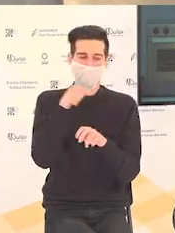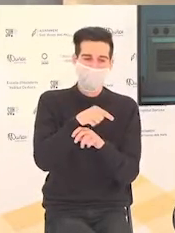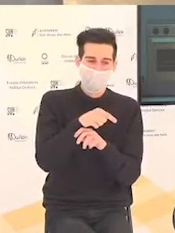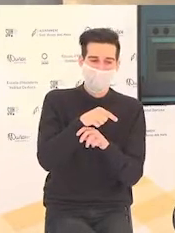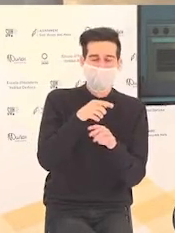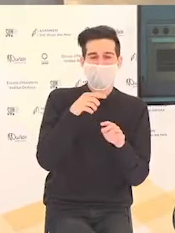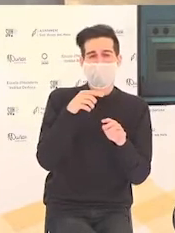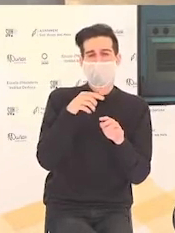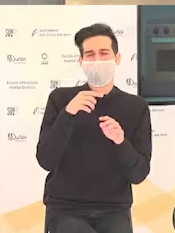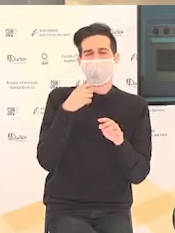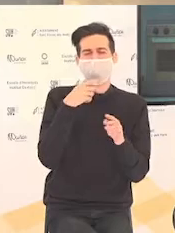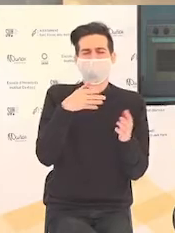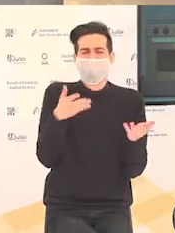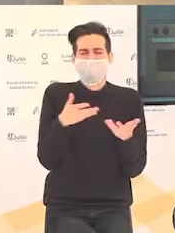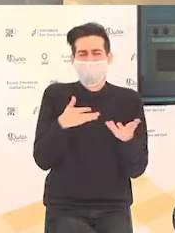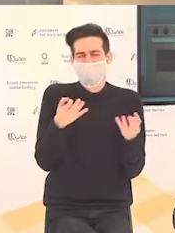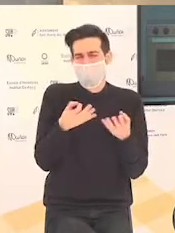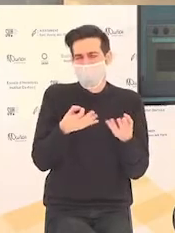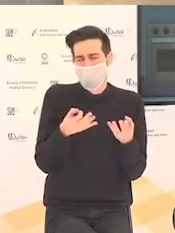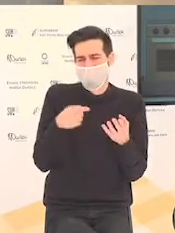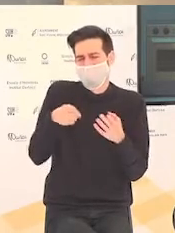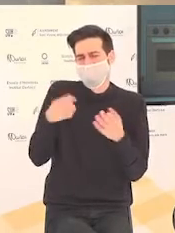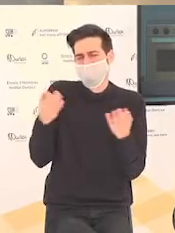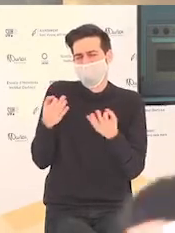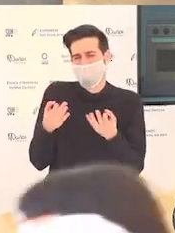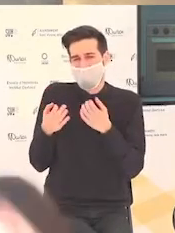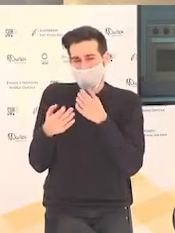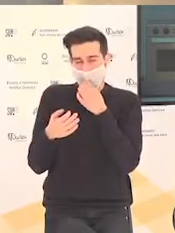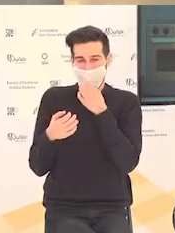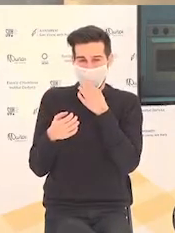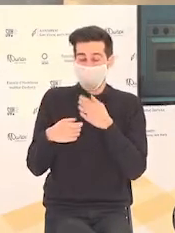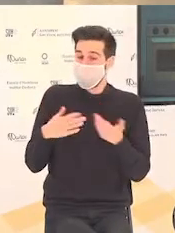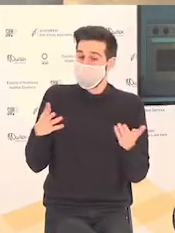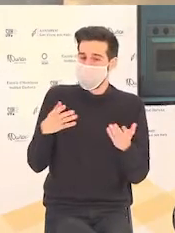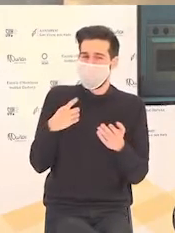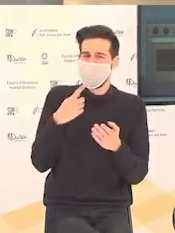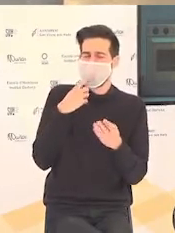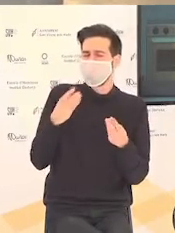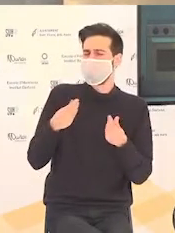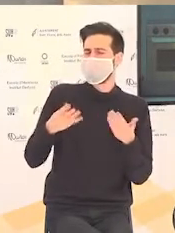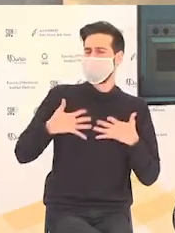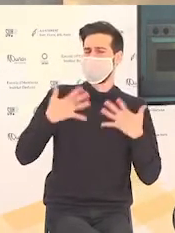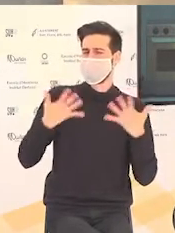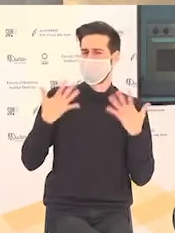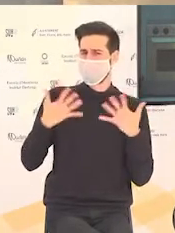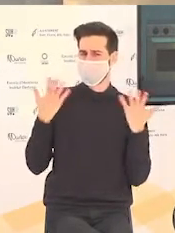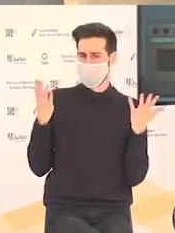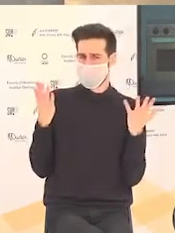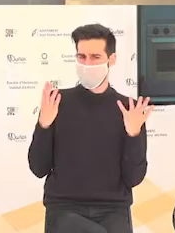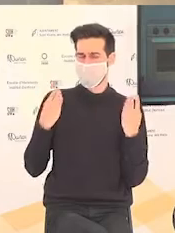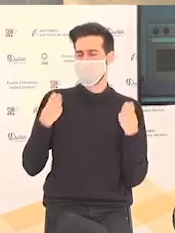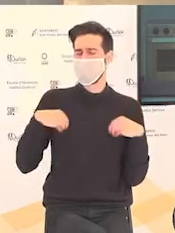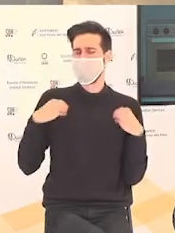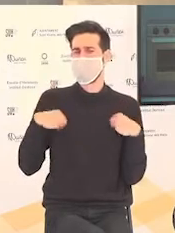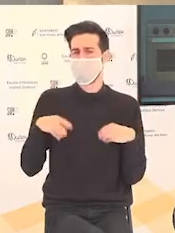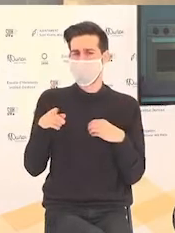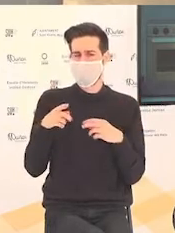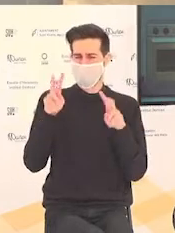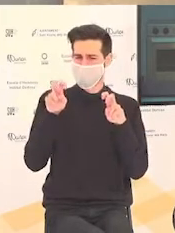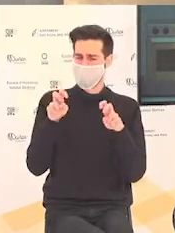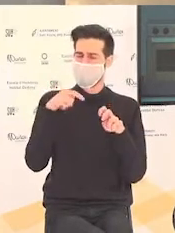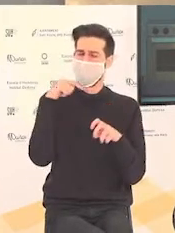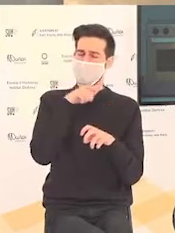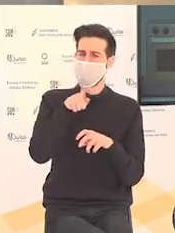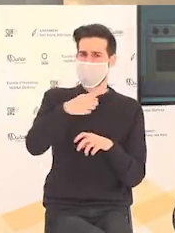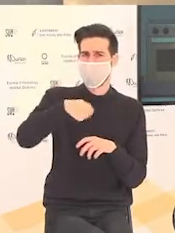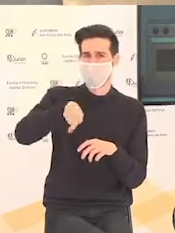que la pastelería es eso, disfrutarlo. It should look good, it should taste good. Debería tener un buen aspecto, saber bien. And